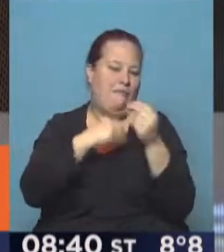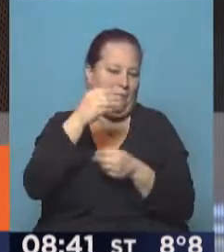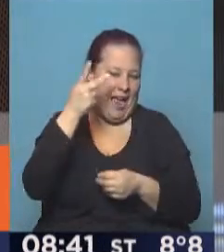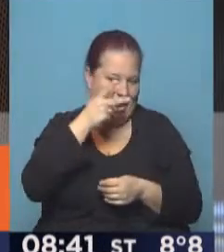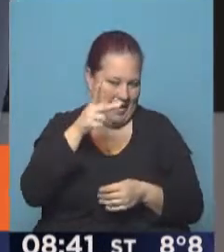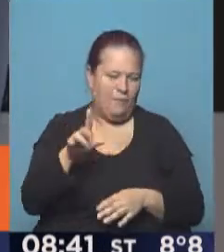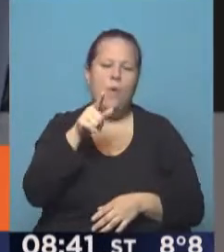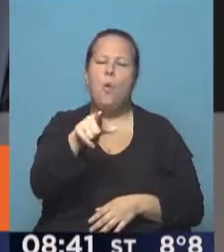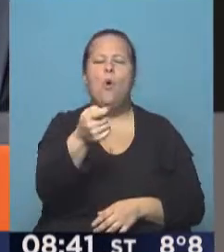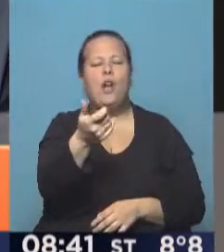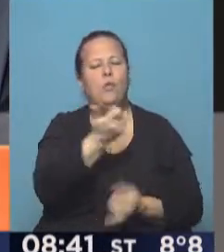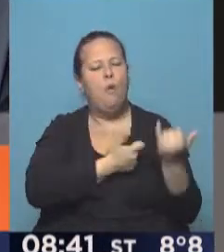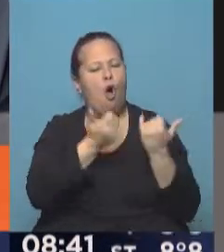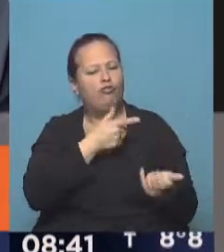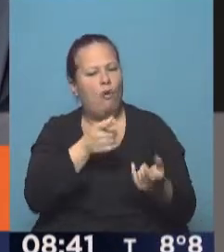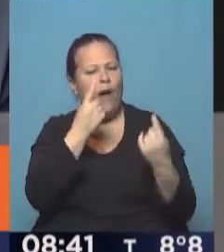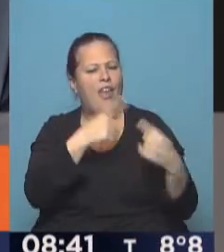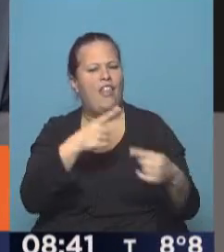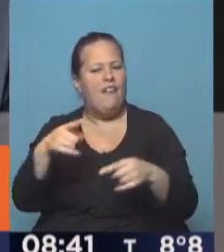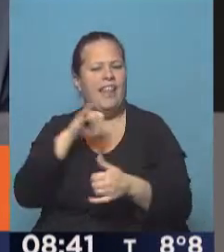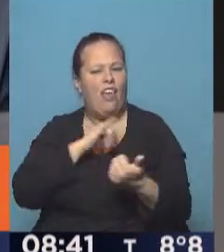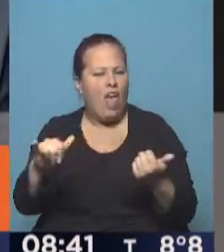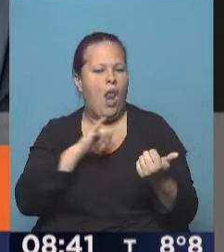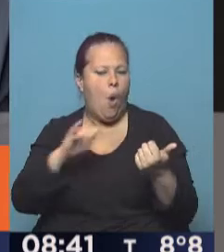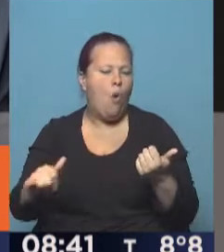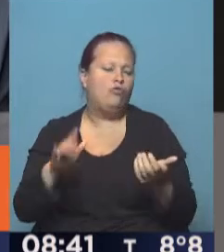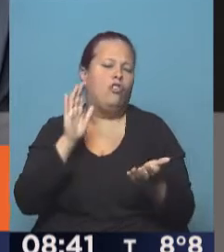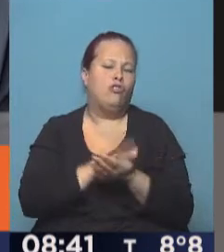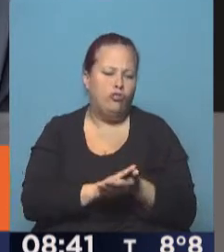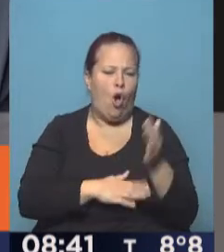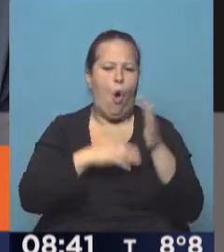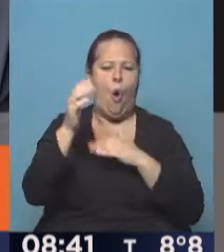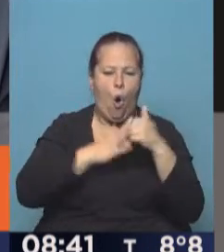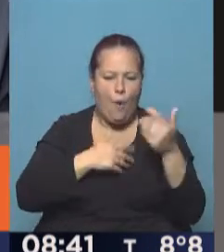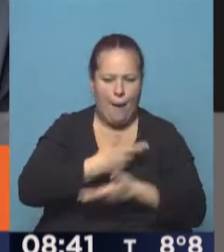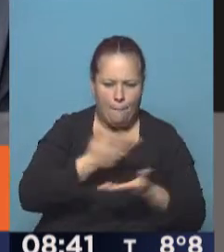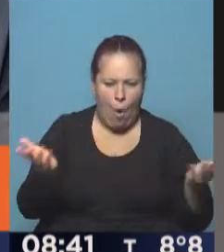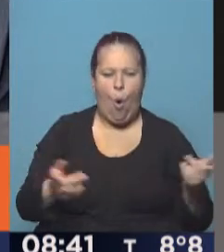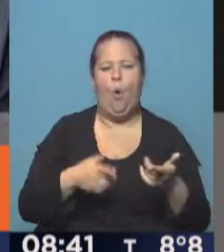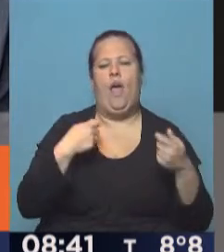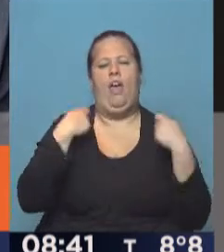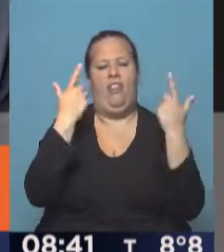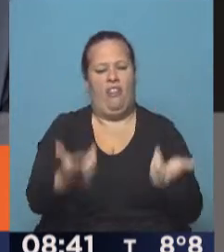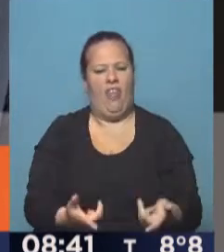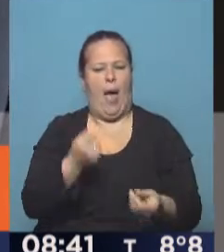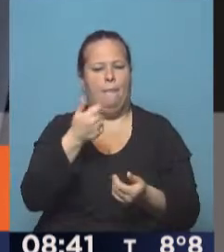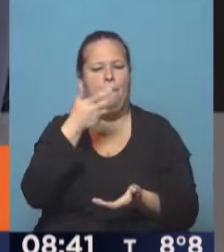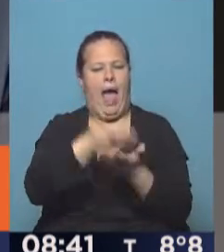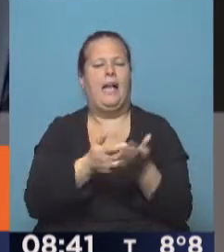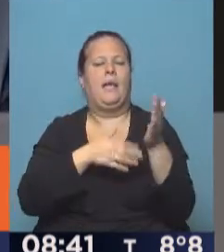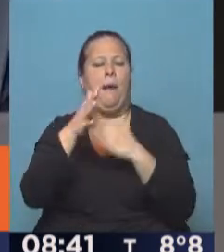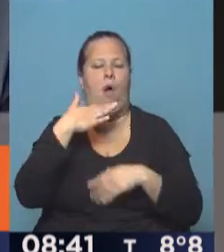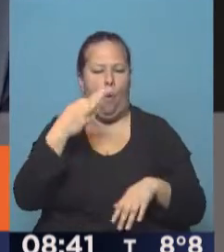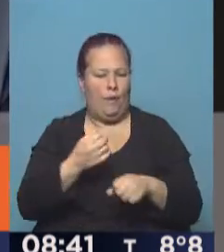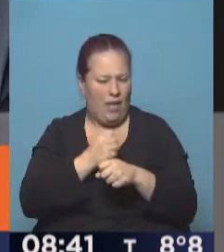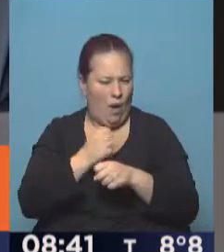Kirchner. Usted recién mencionaba las diferentes tipos de denuncias en cuanto a la obra pública, a la entrega de este dinero para concretar estas